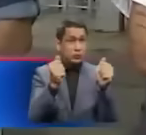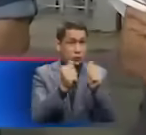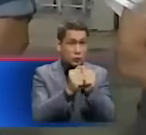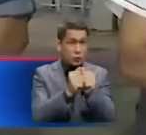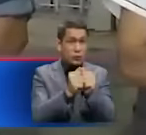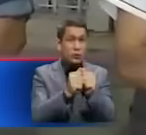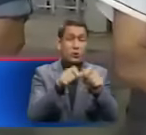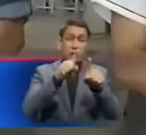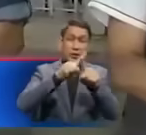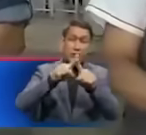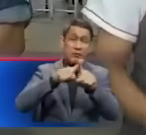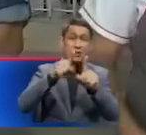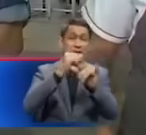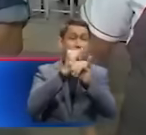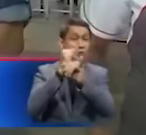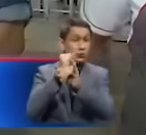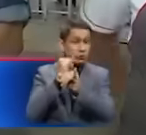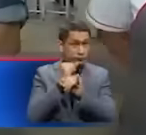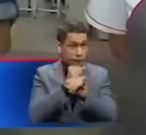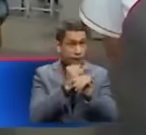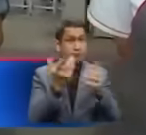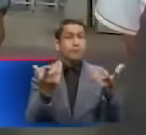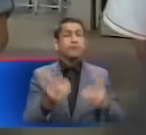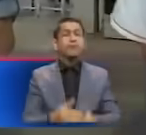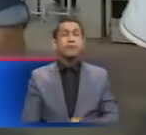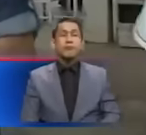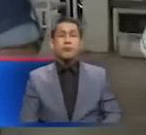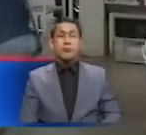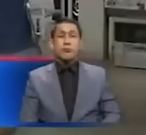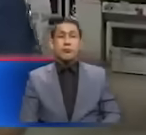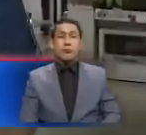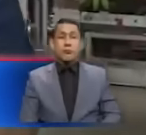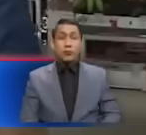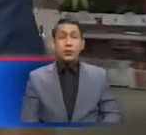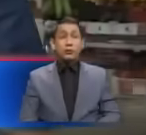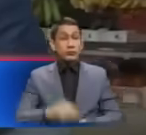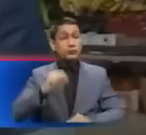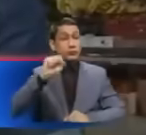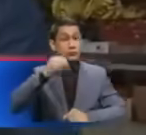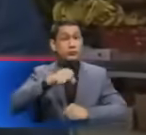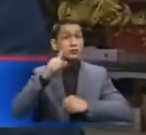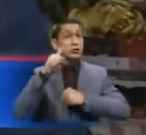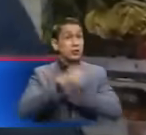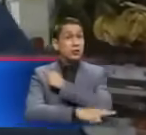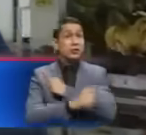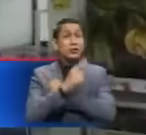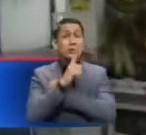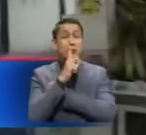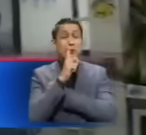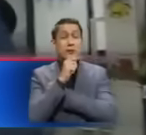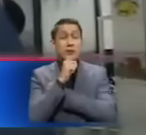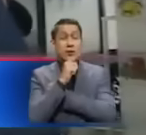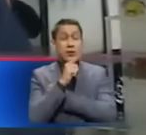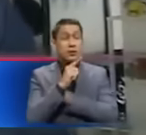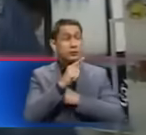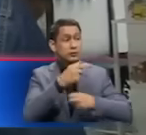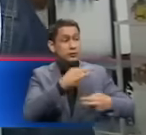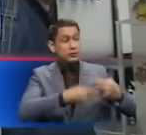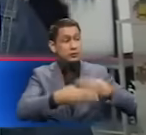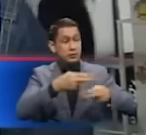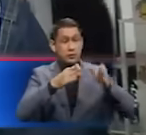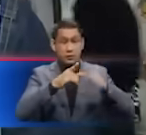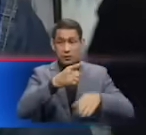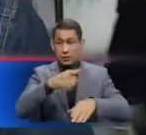los distintos organismos de control y también hay sanciones. Sí, claro que sí. La misión es trabajar interinstitucionalmente, ya